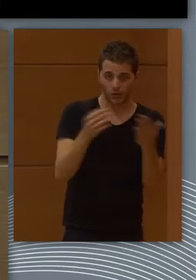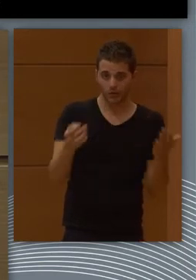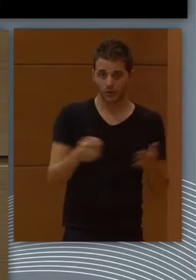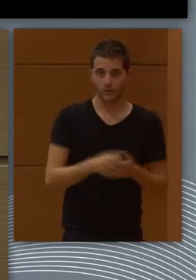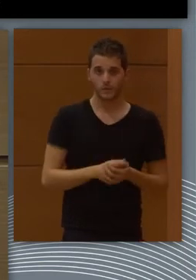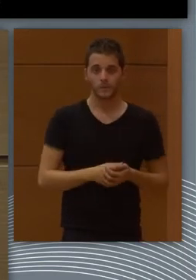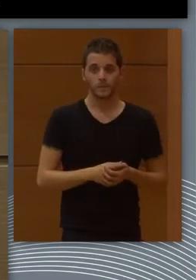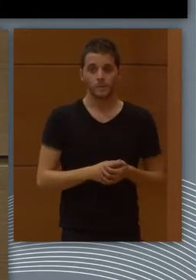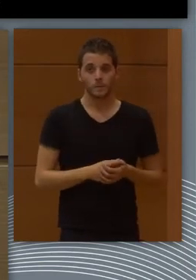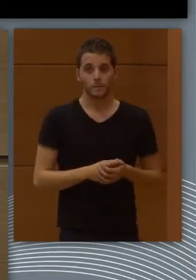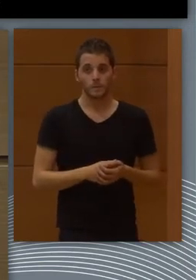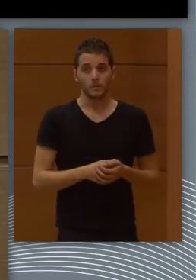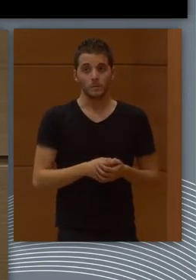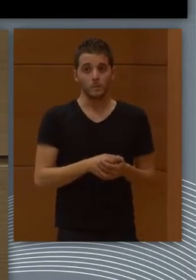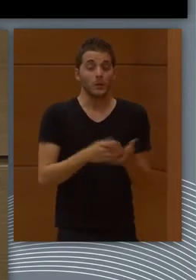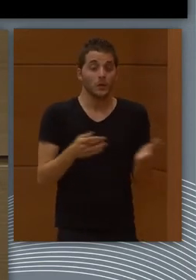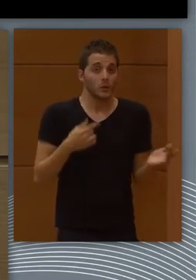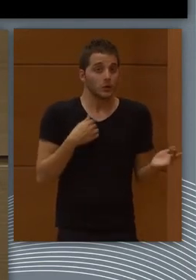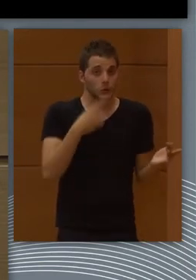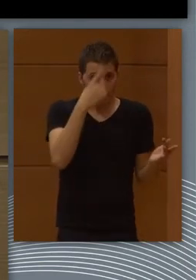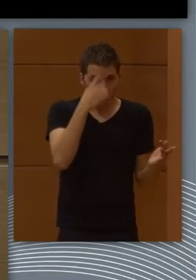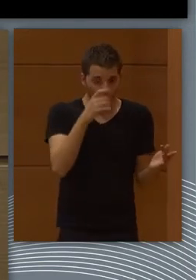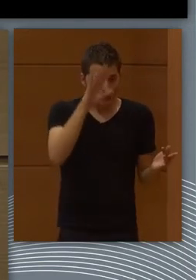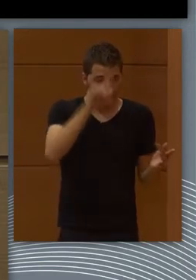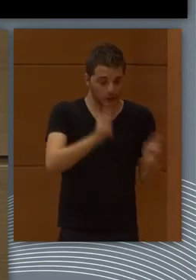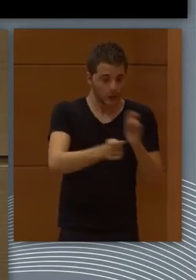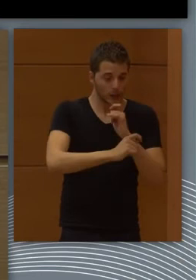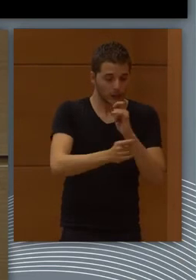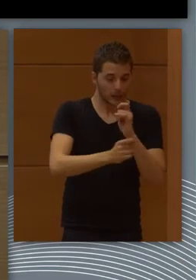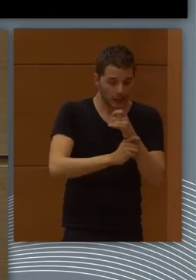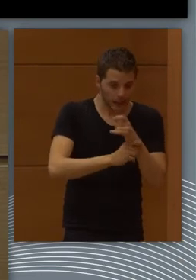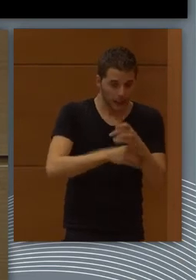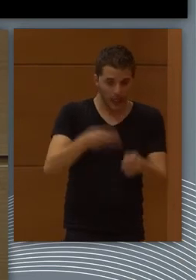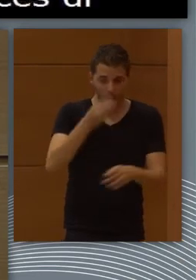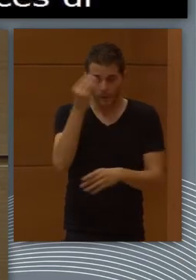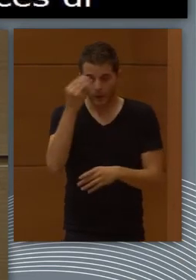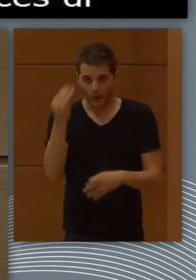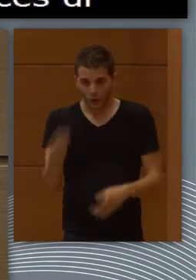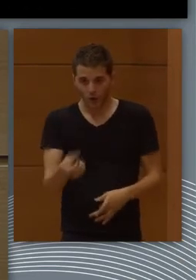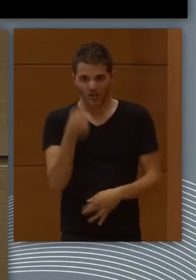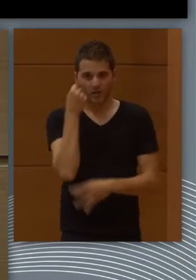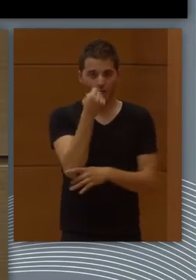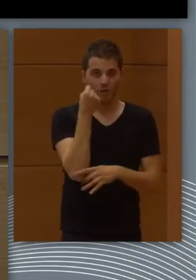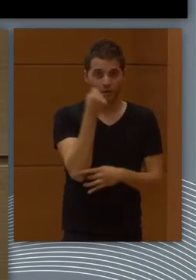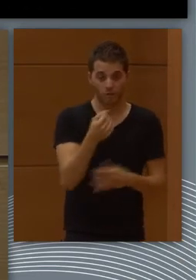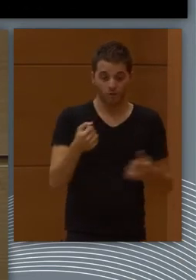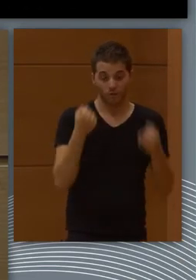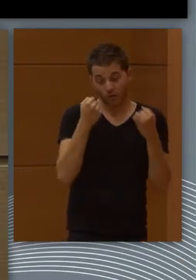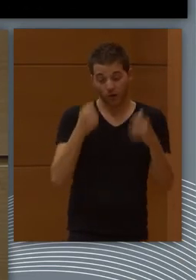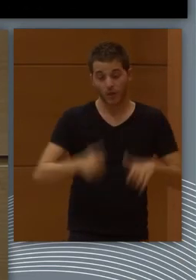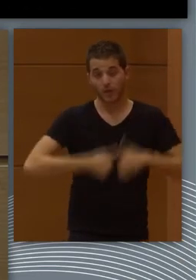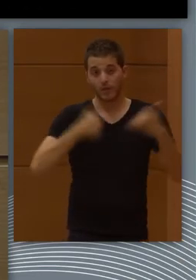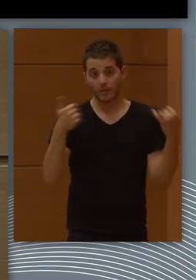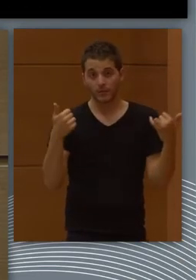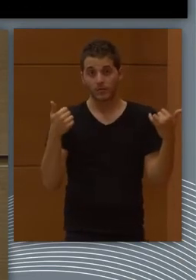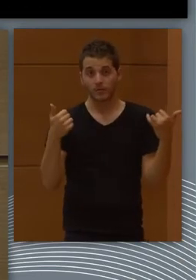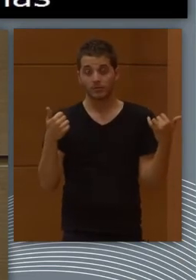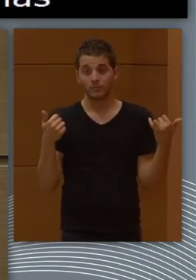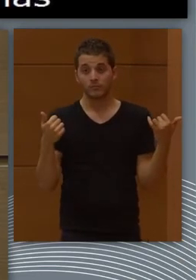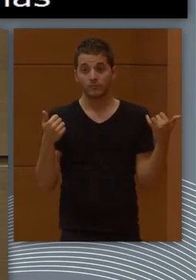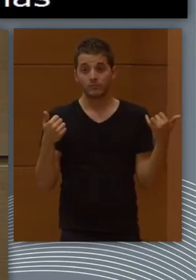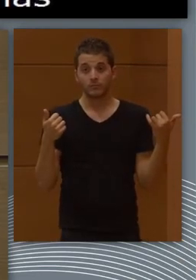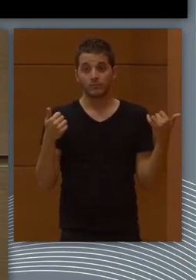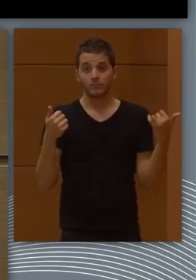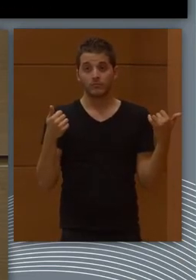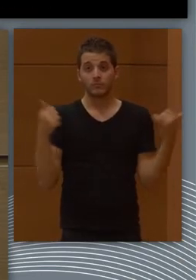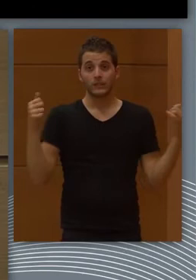aproximadamente. Entonces yo diría que sí, que es la estrategia más abierta y que más potencia tiene de cara a que